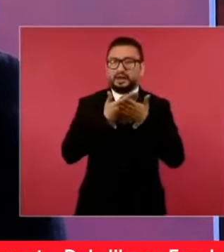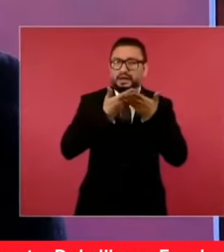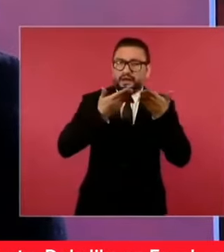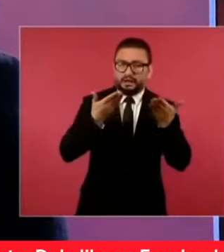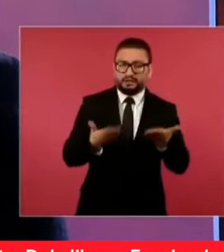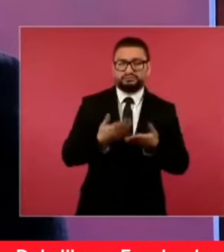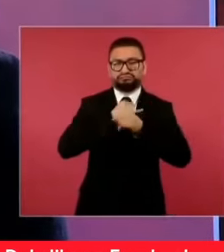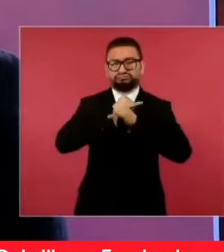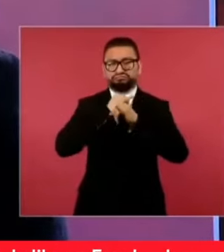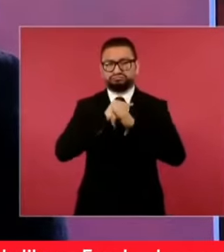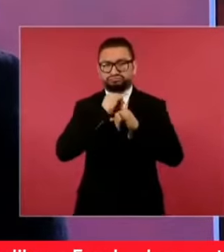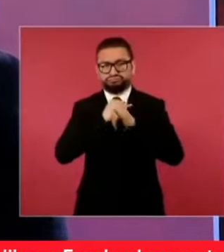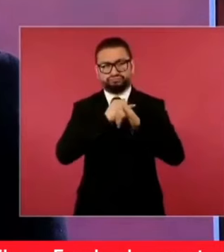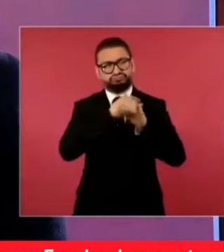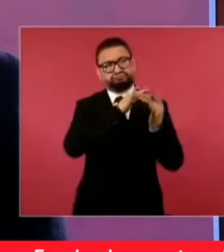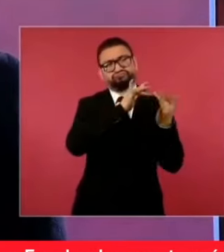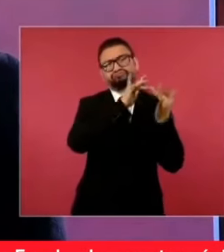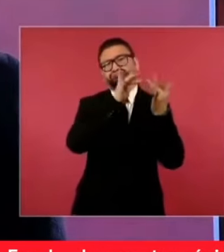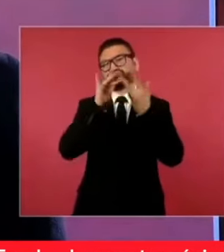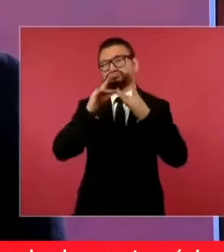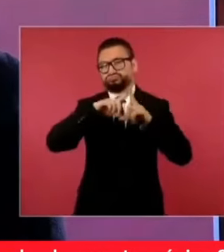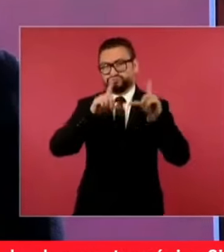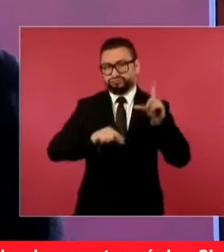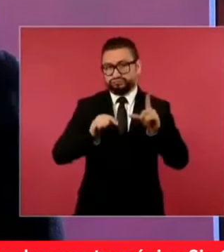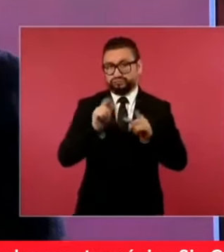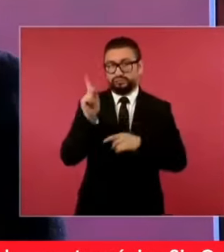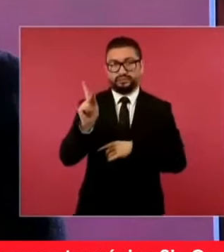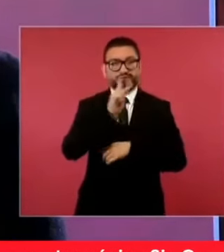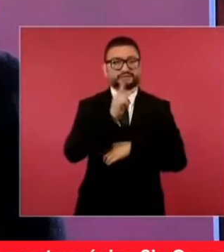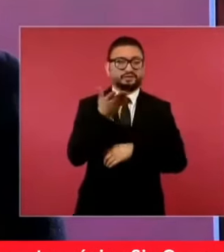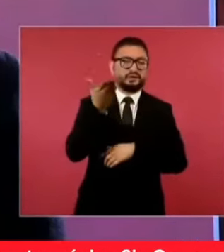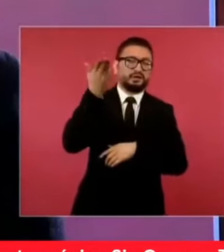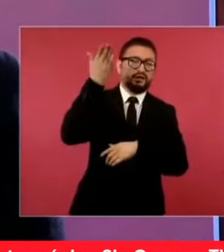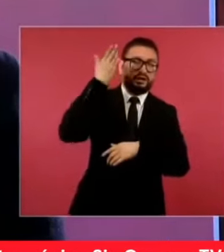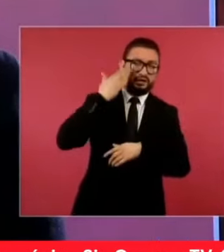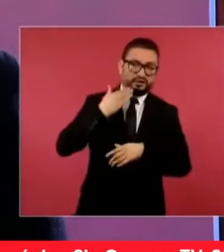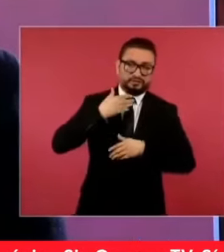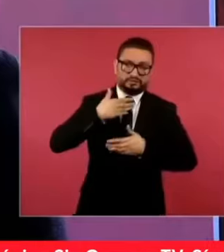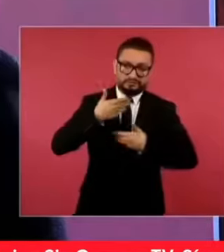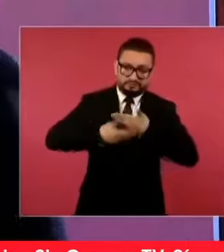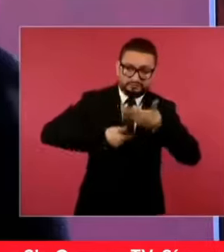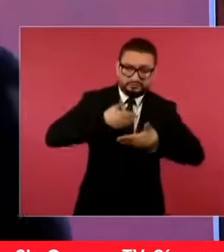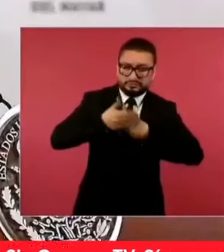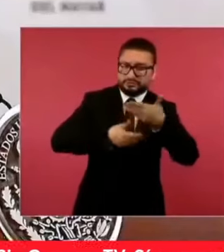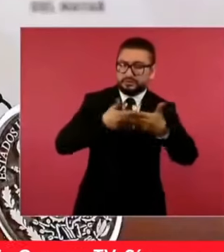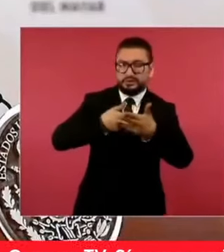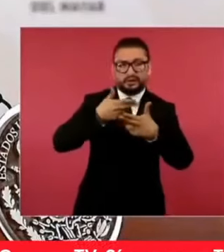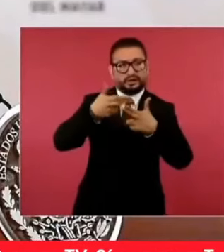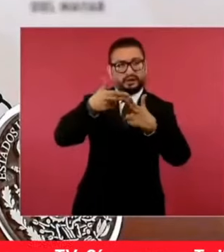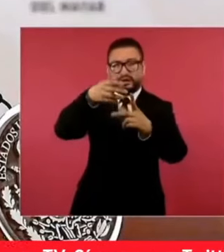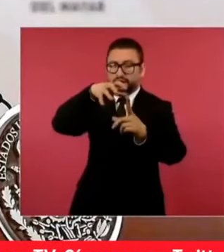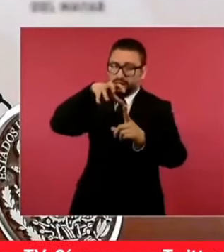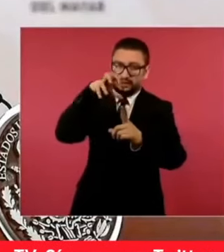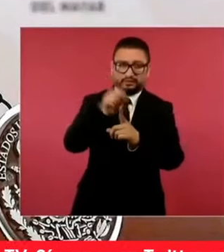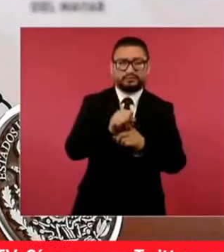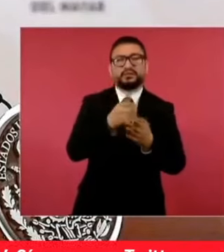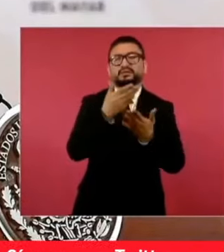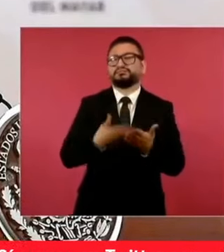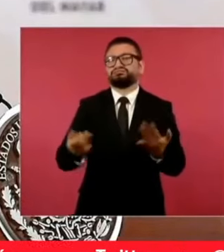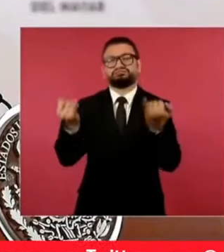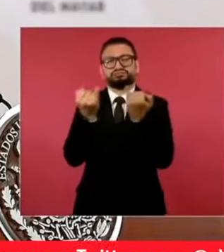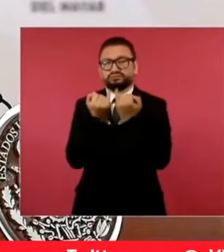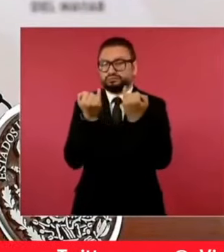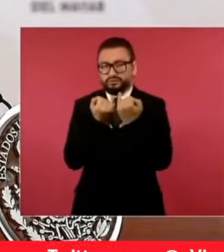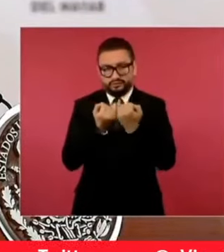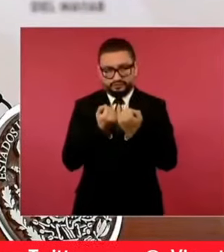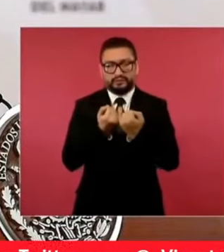con Internet. Y como en aquellos años, no pararemos hasta lograr este nuevo objetivo. El despliegue